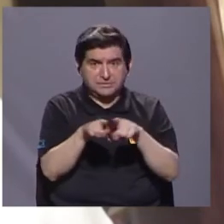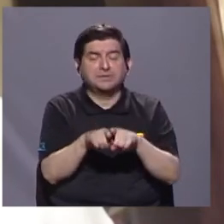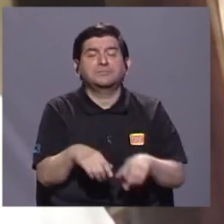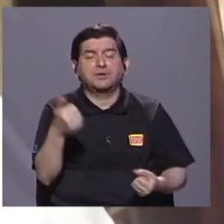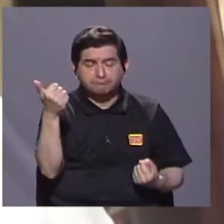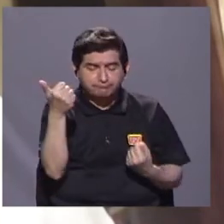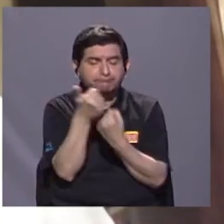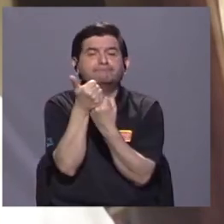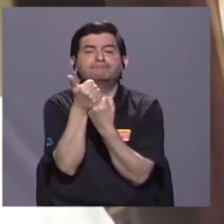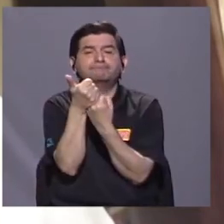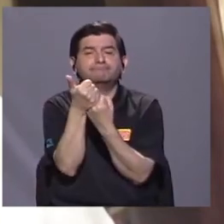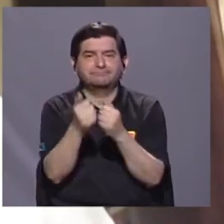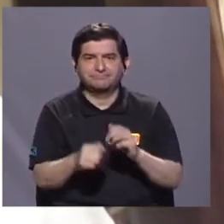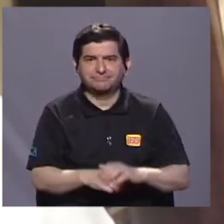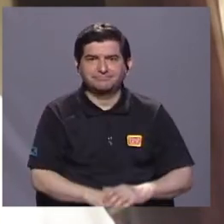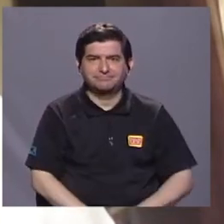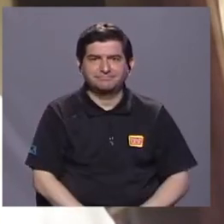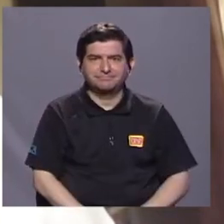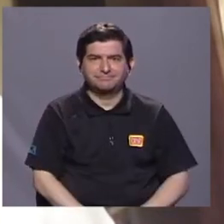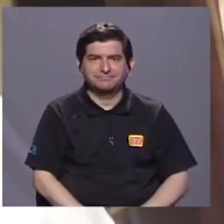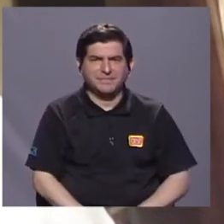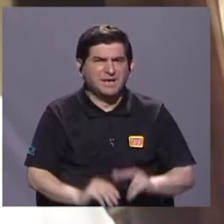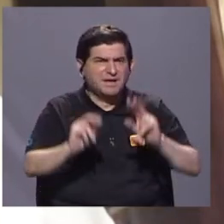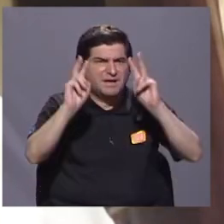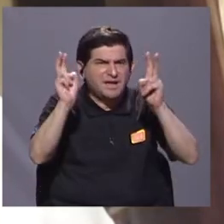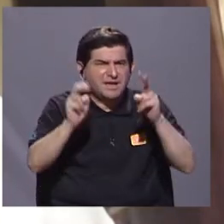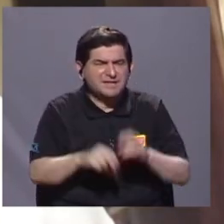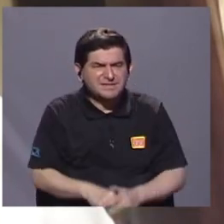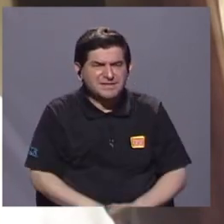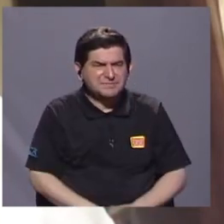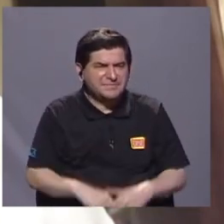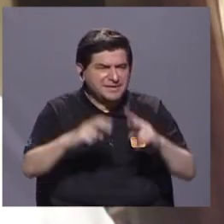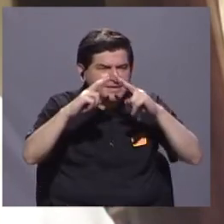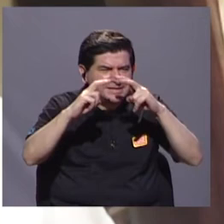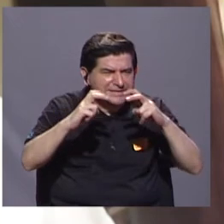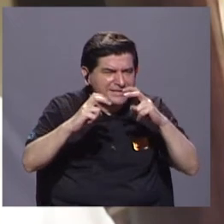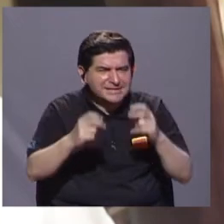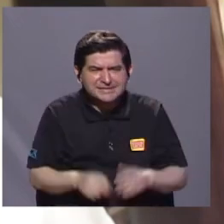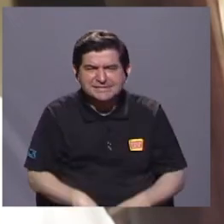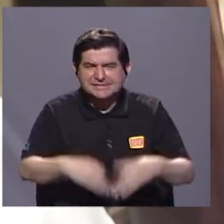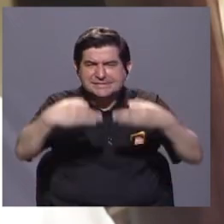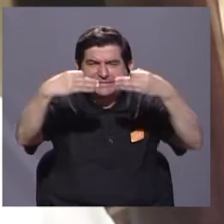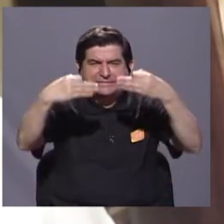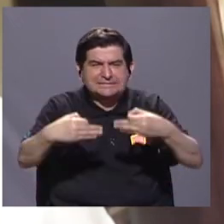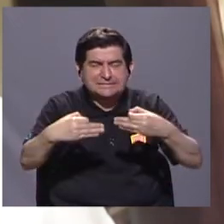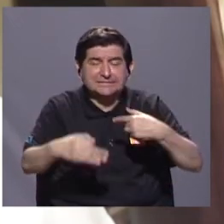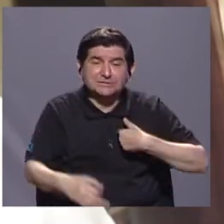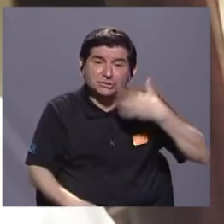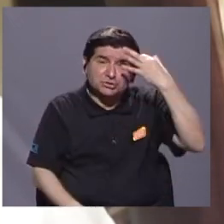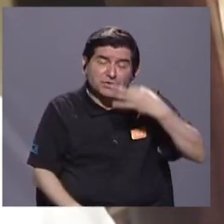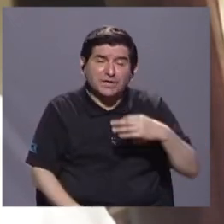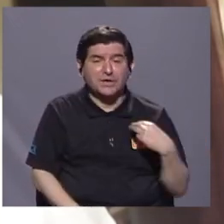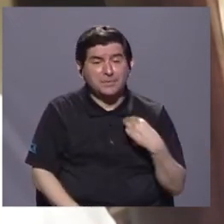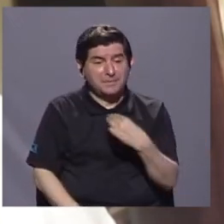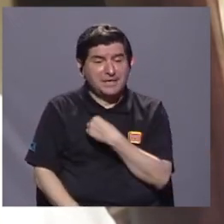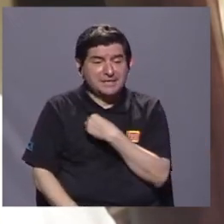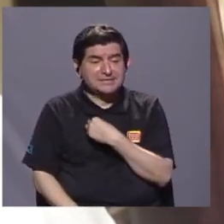apoyando. Y en el tema de la balanza sobre la toma de decisiones, me imagino que el ministerio